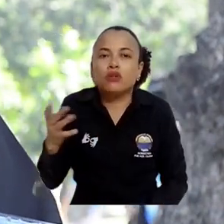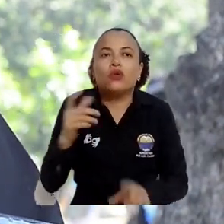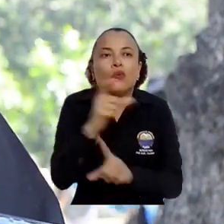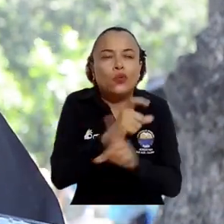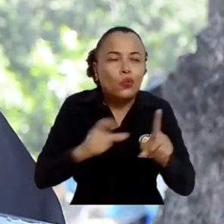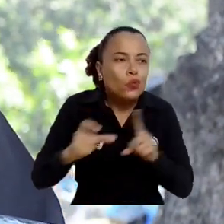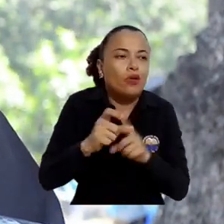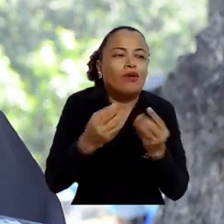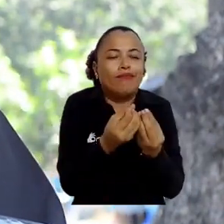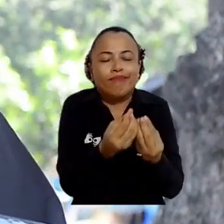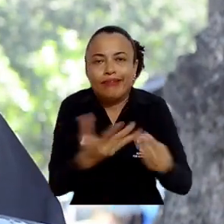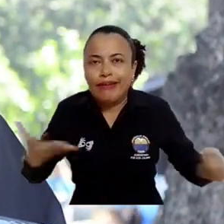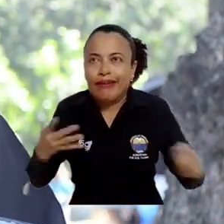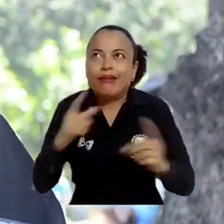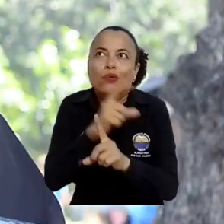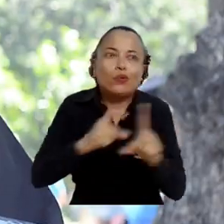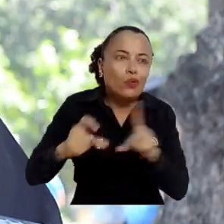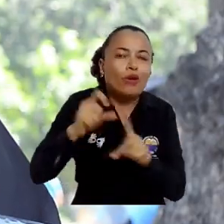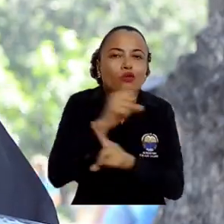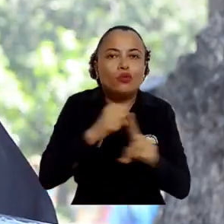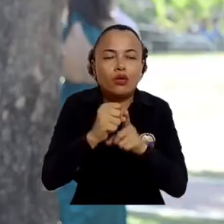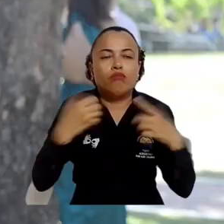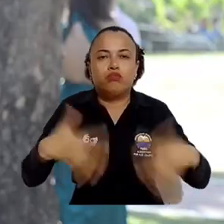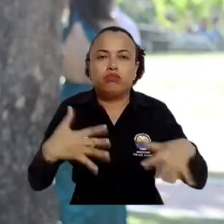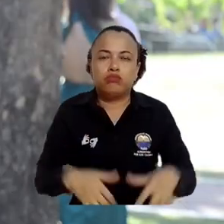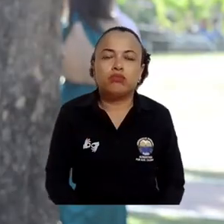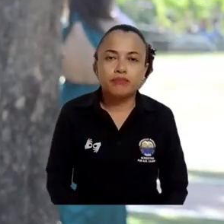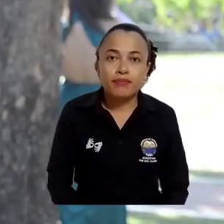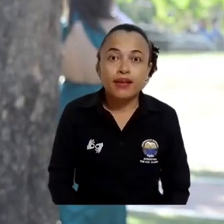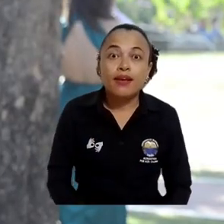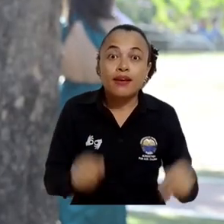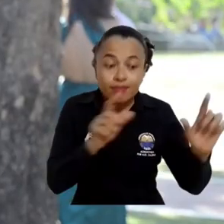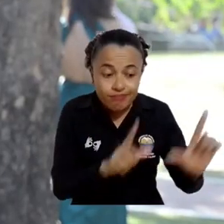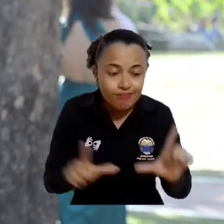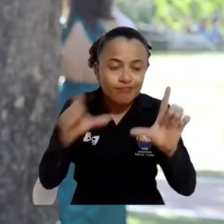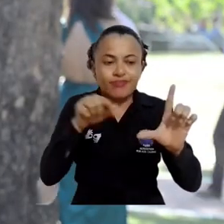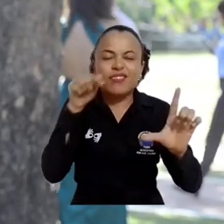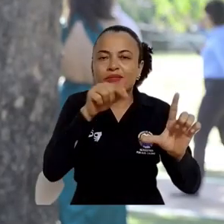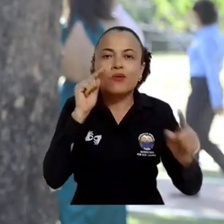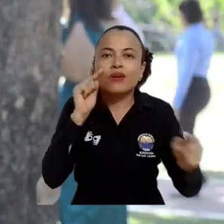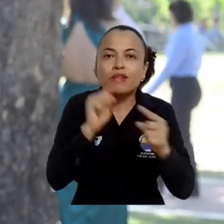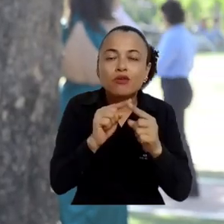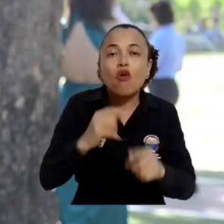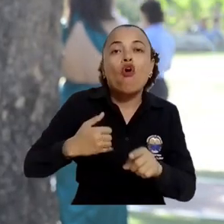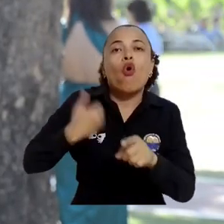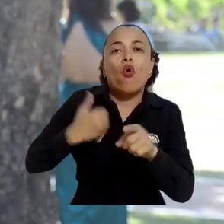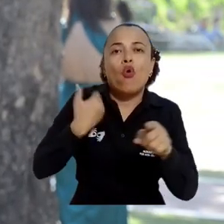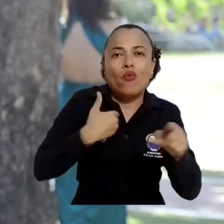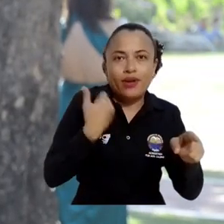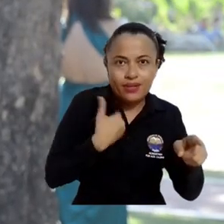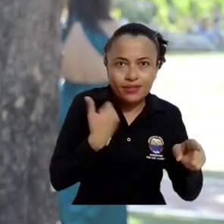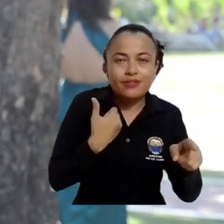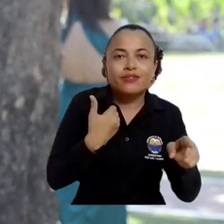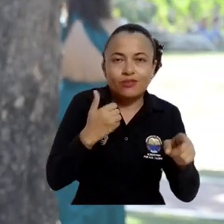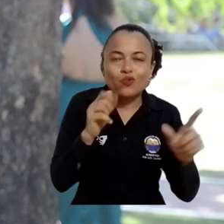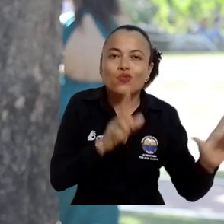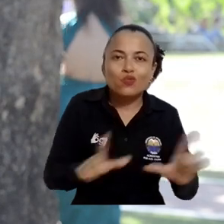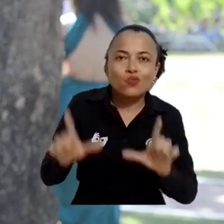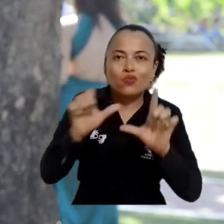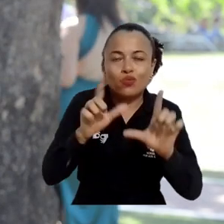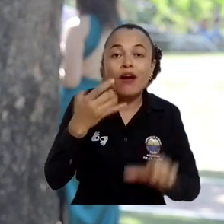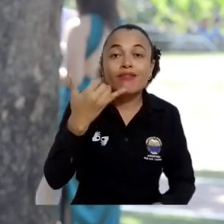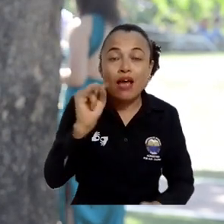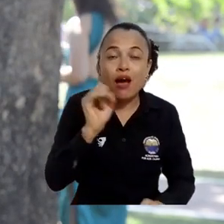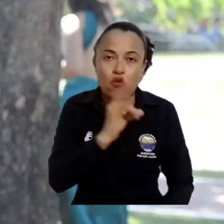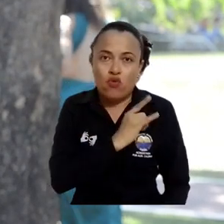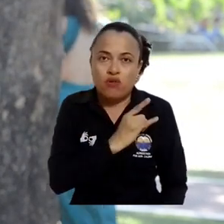encuentra una diversidad étnica, social y cultural. Este título es para todos los jóvenes universitarios, especialmente los de la